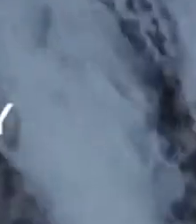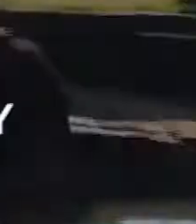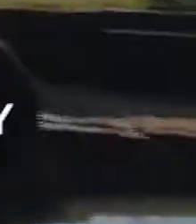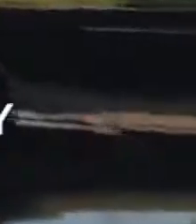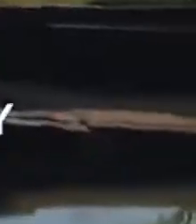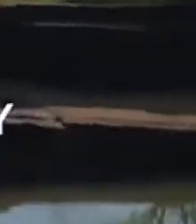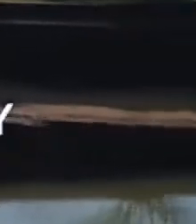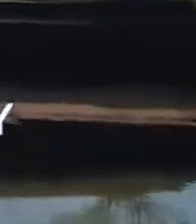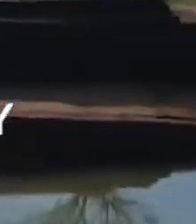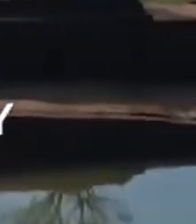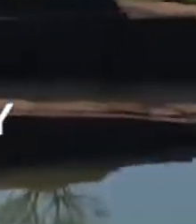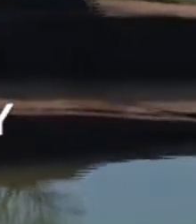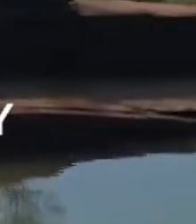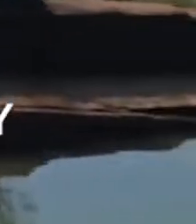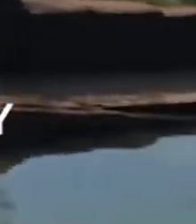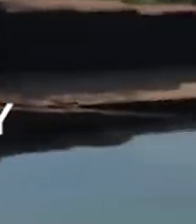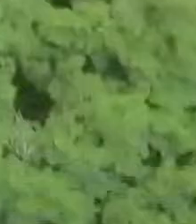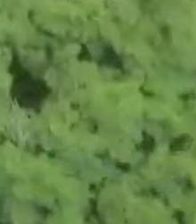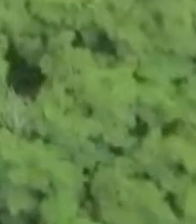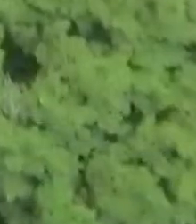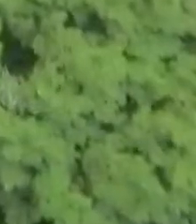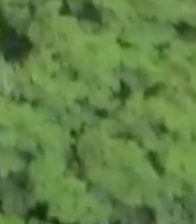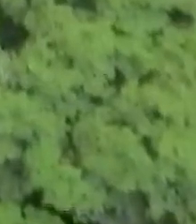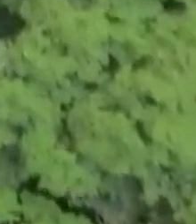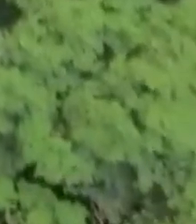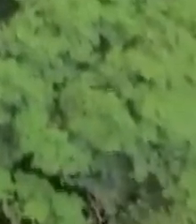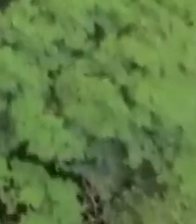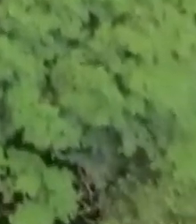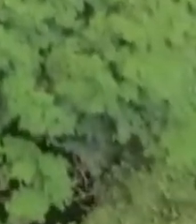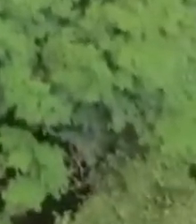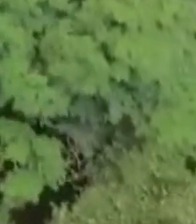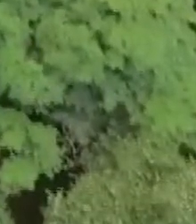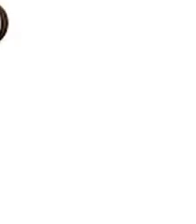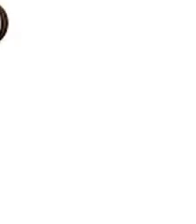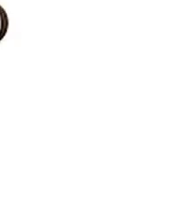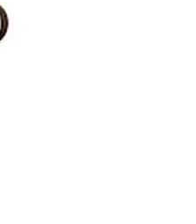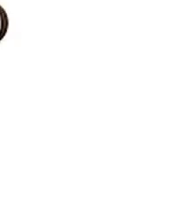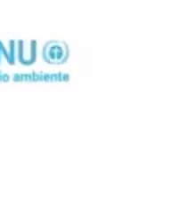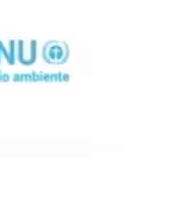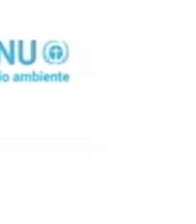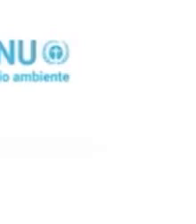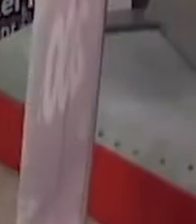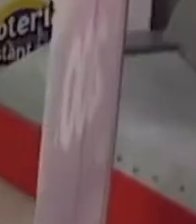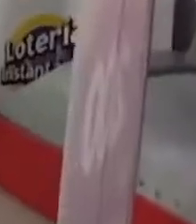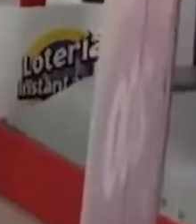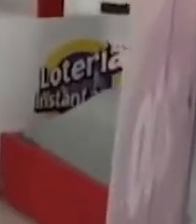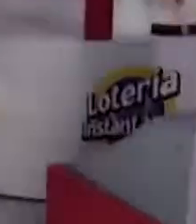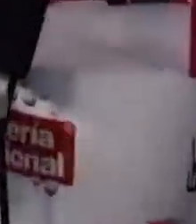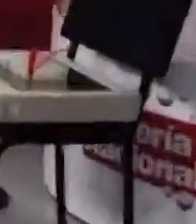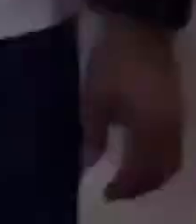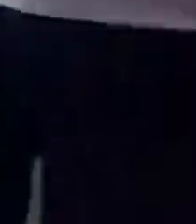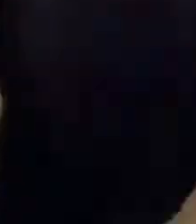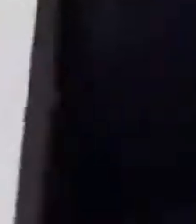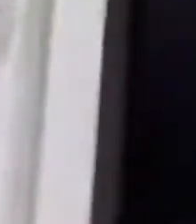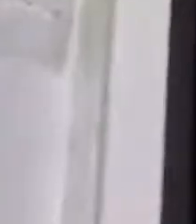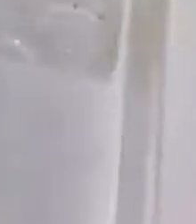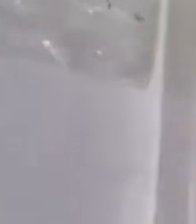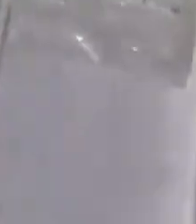técnicas ancestrales de los incas peruanos. Sembremos agua para cosechar vida. Pura vida.